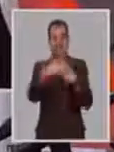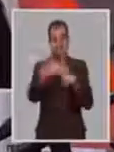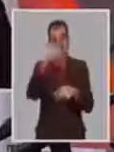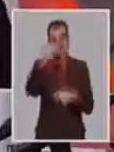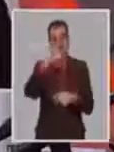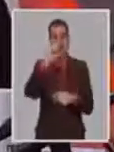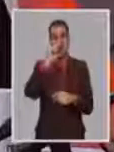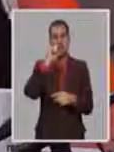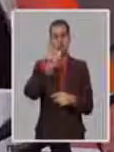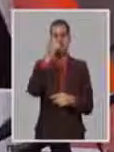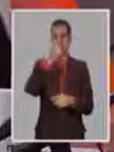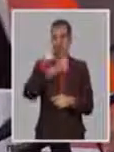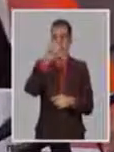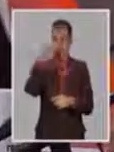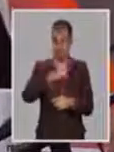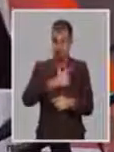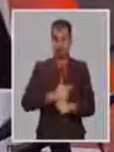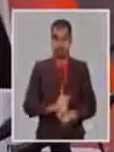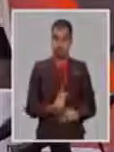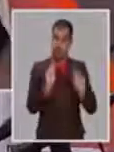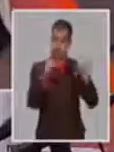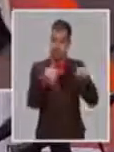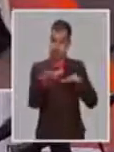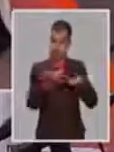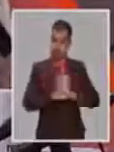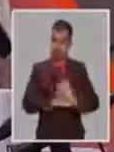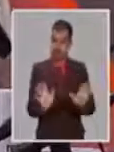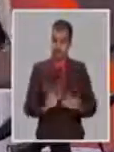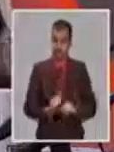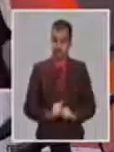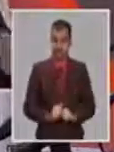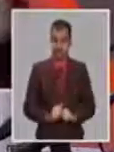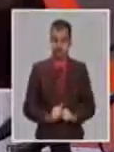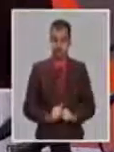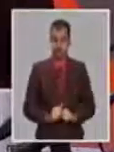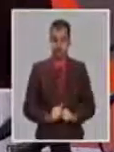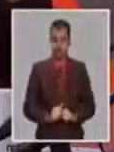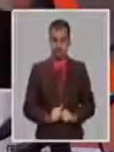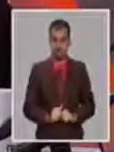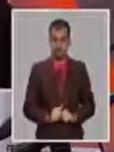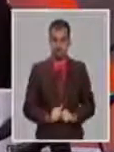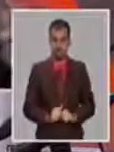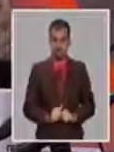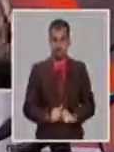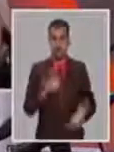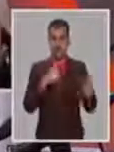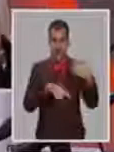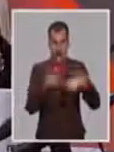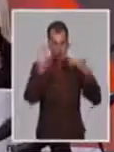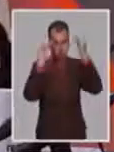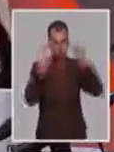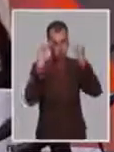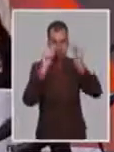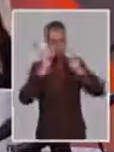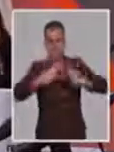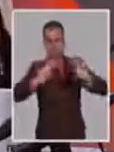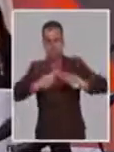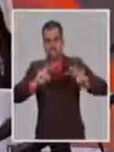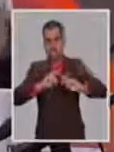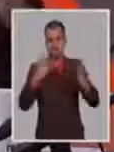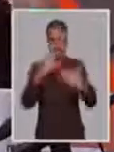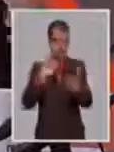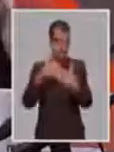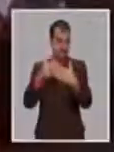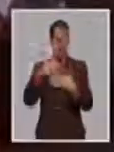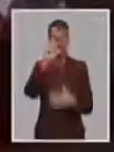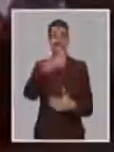candidato vacunal líder, del 6GB, y que está ahora pues sometido a la rigurosa revisión del CENMEC